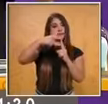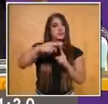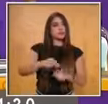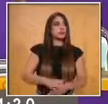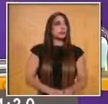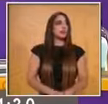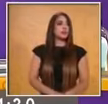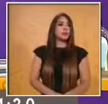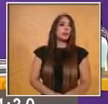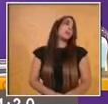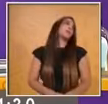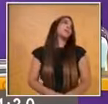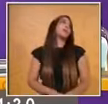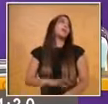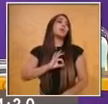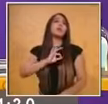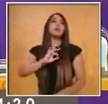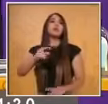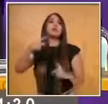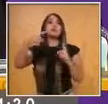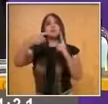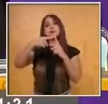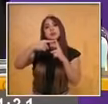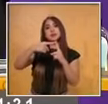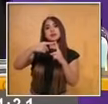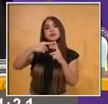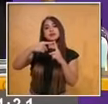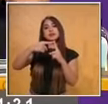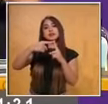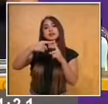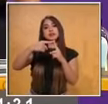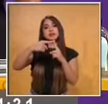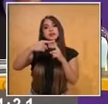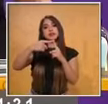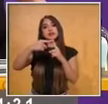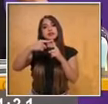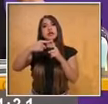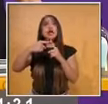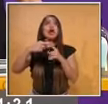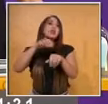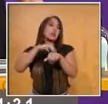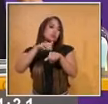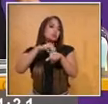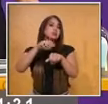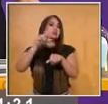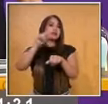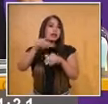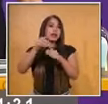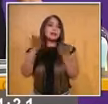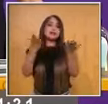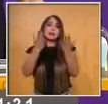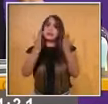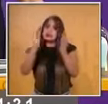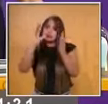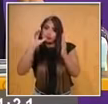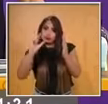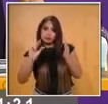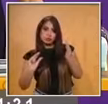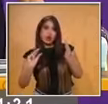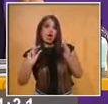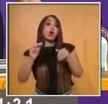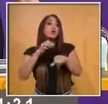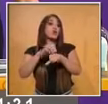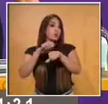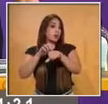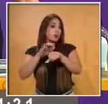Podemos dividir la fracción en el número para poder hacerla más pequeña, dependiendo hacia qué partes queremos dividirlas. Pequeños, nos